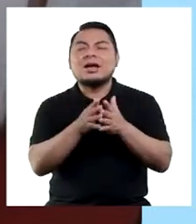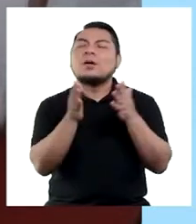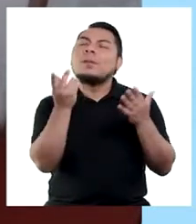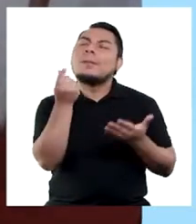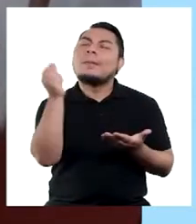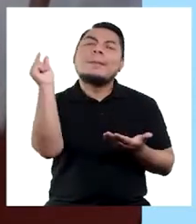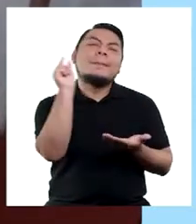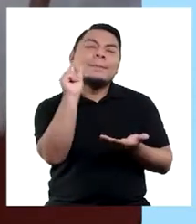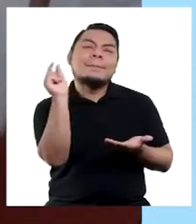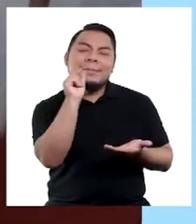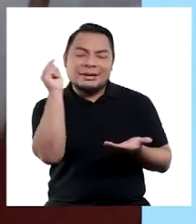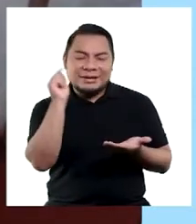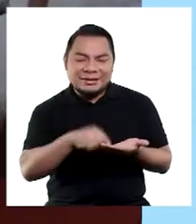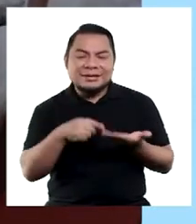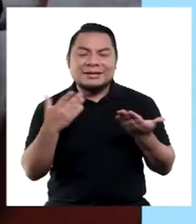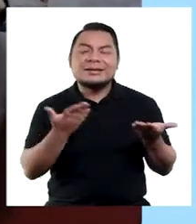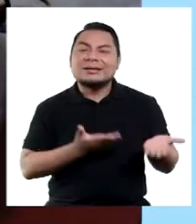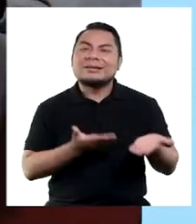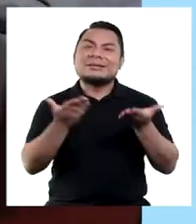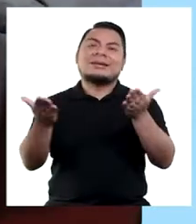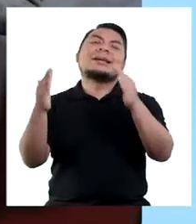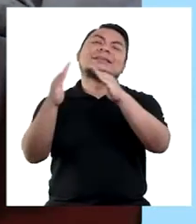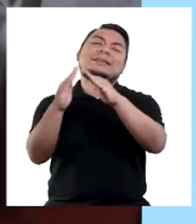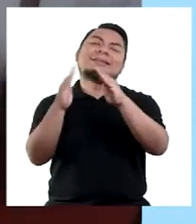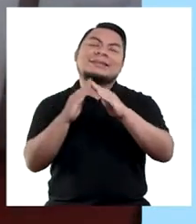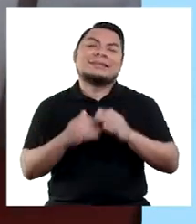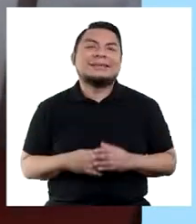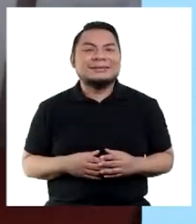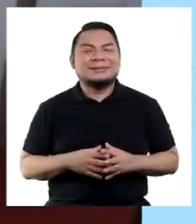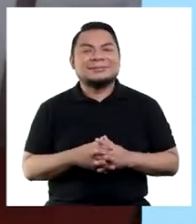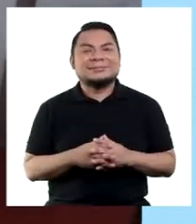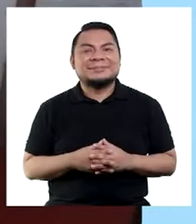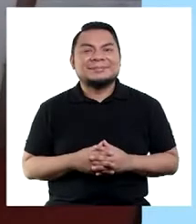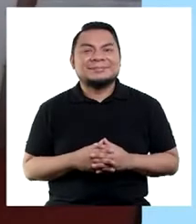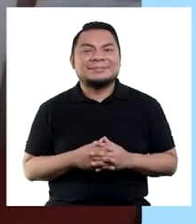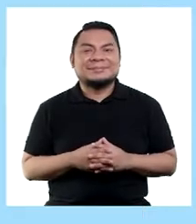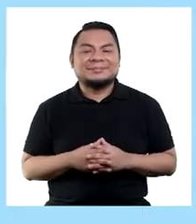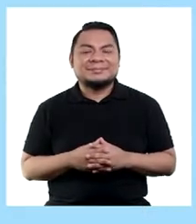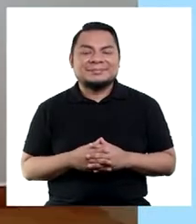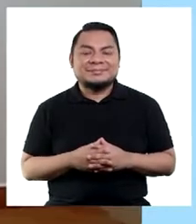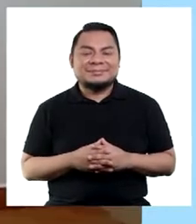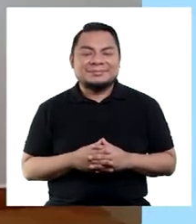están muy baratas llena su casita